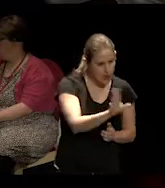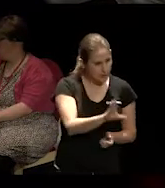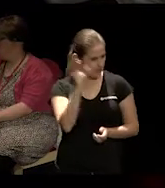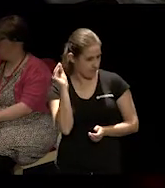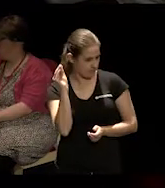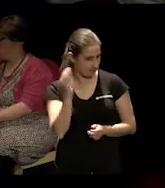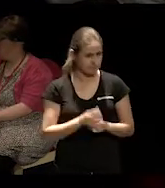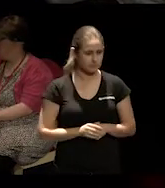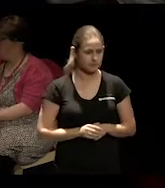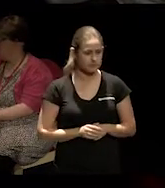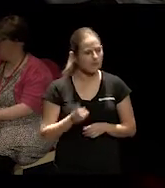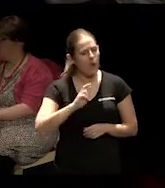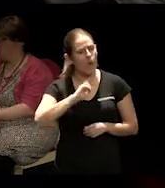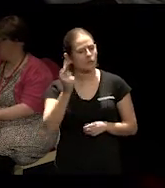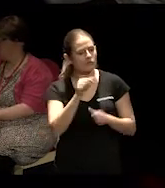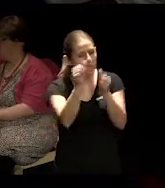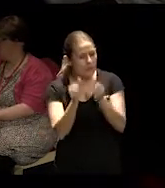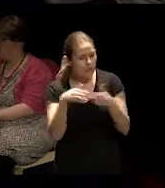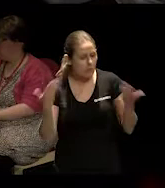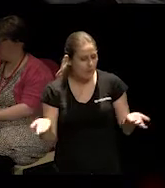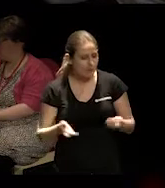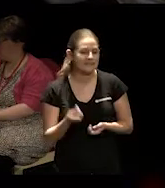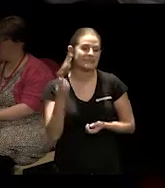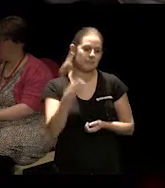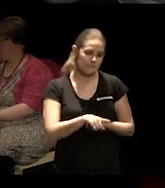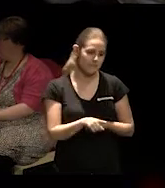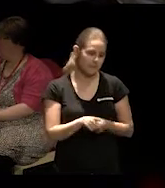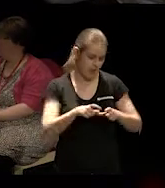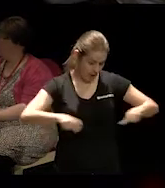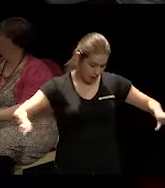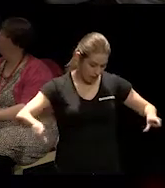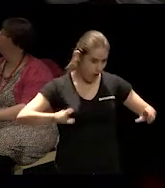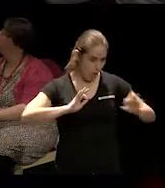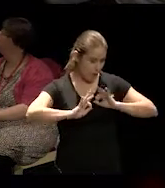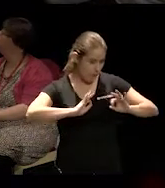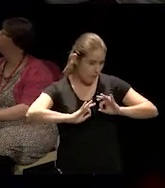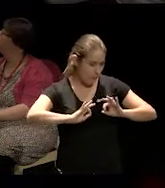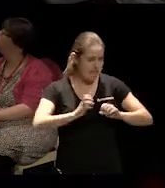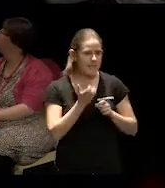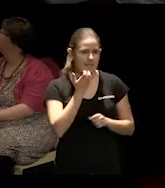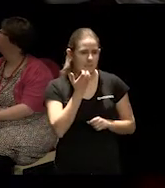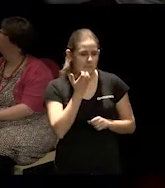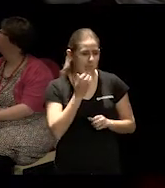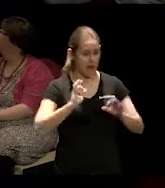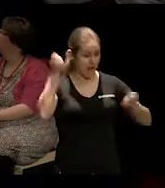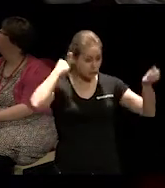es atender a poder recordar cuáles son las causas, las razones que llevan al